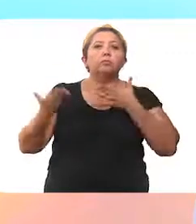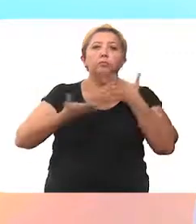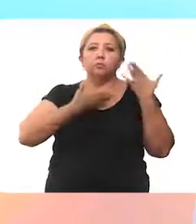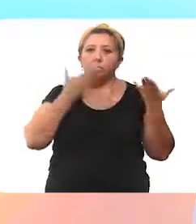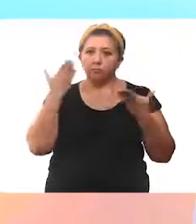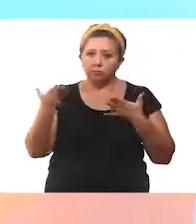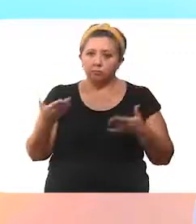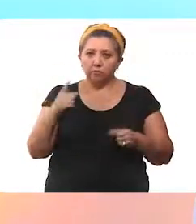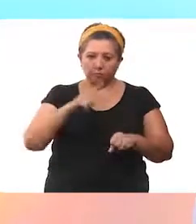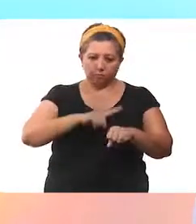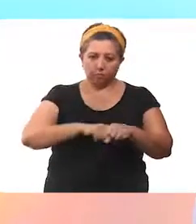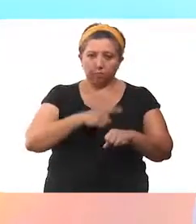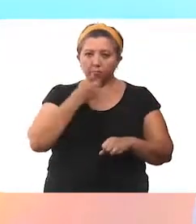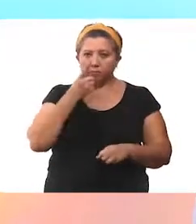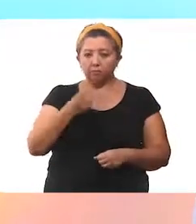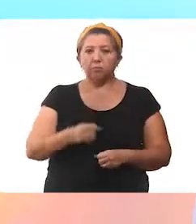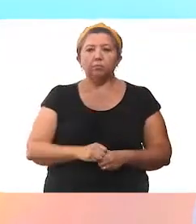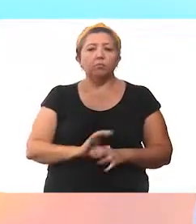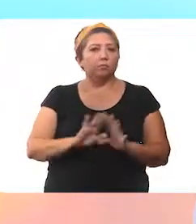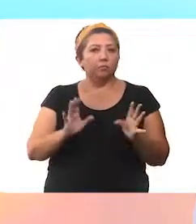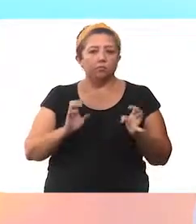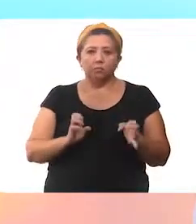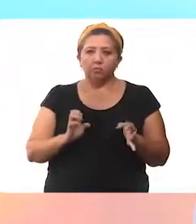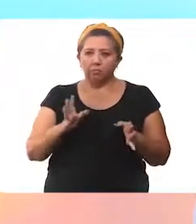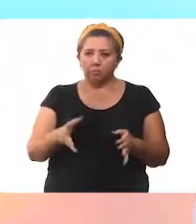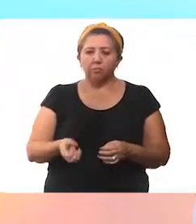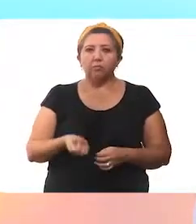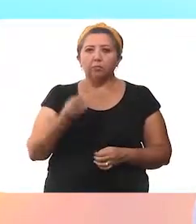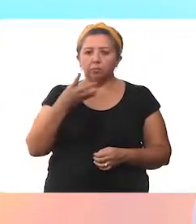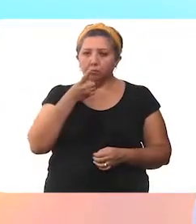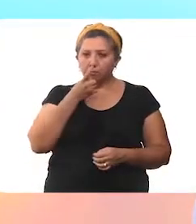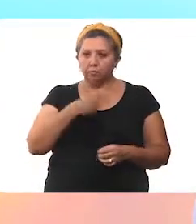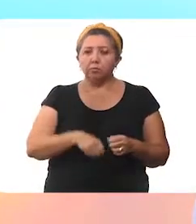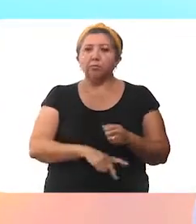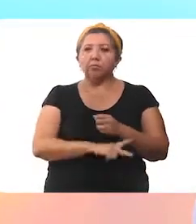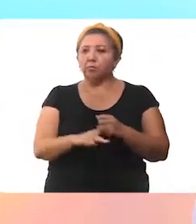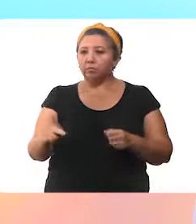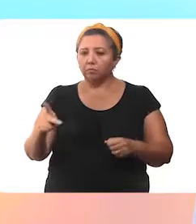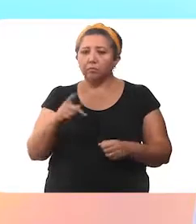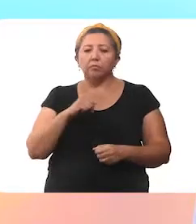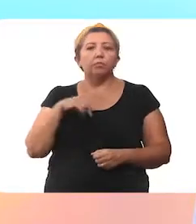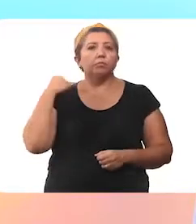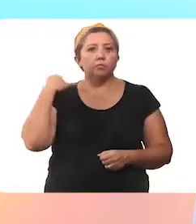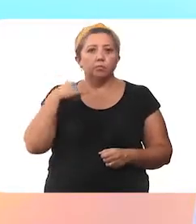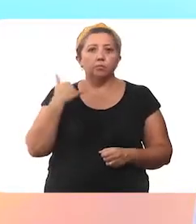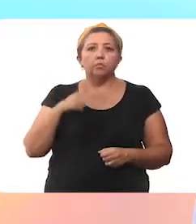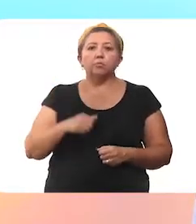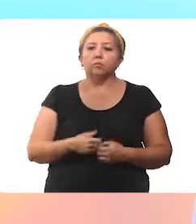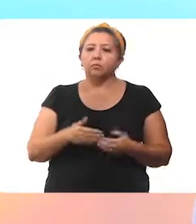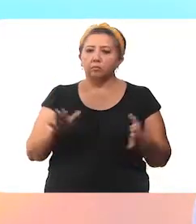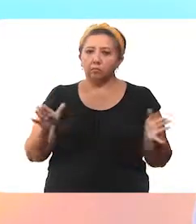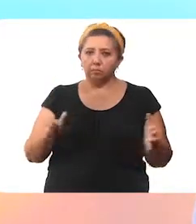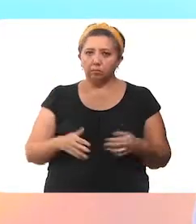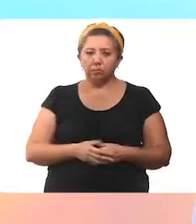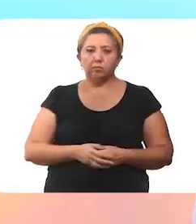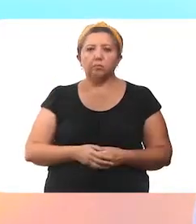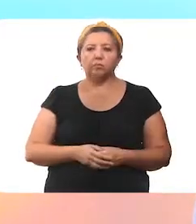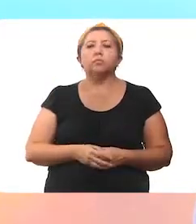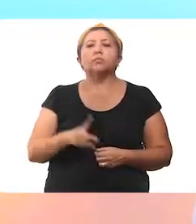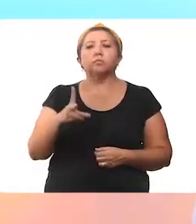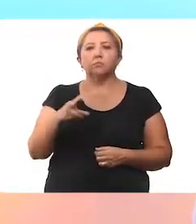sus servicios en los horarios y con los aforos ya establecidos. Las playas del resto de la costa yucateca permanecerán